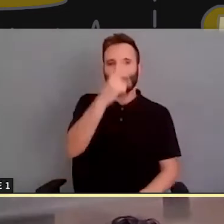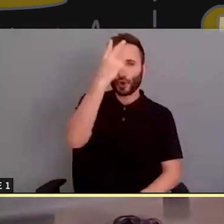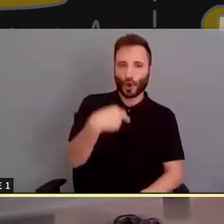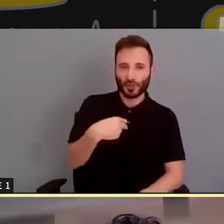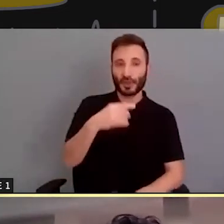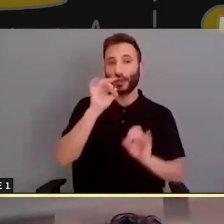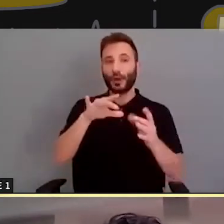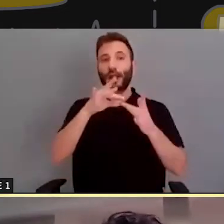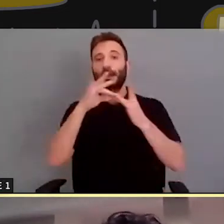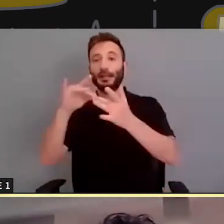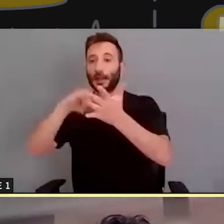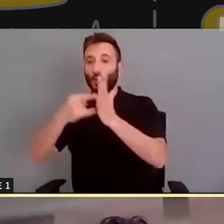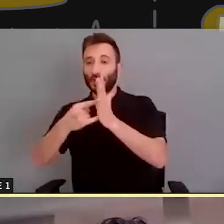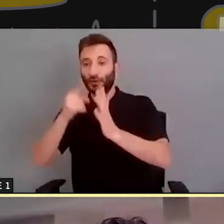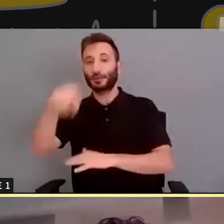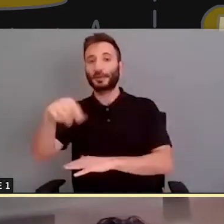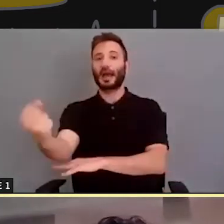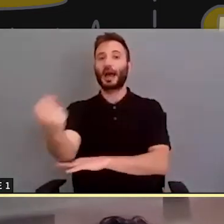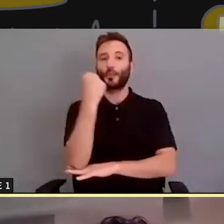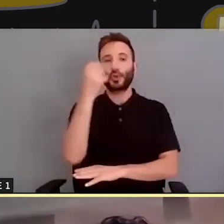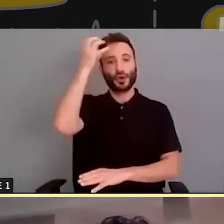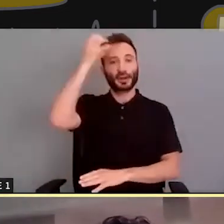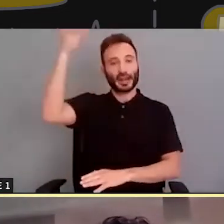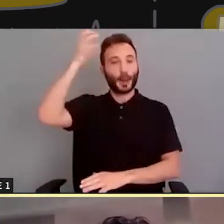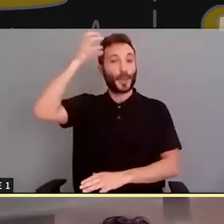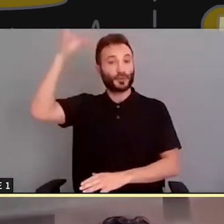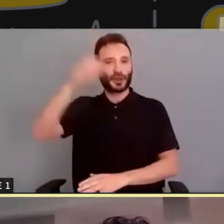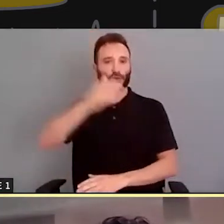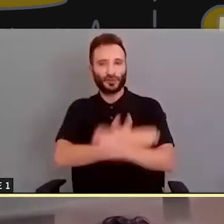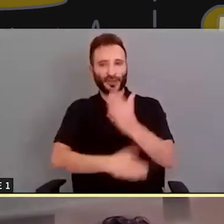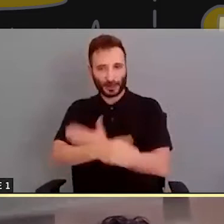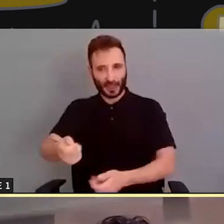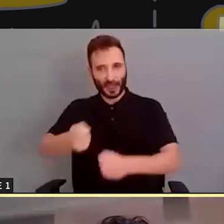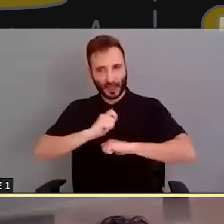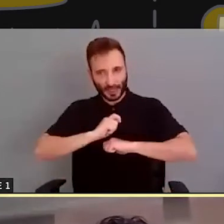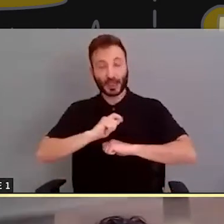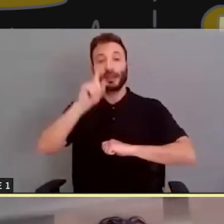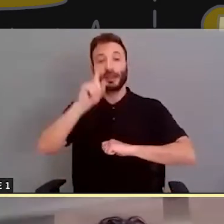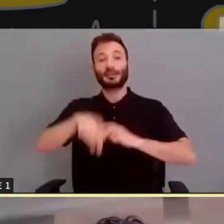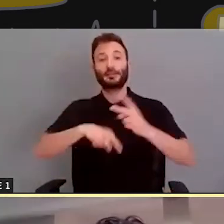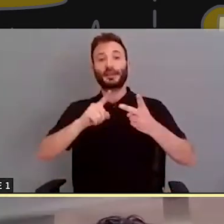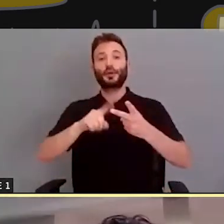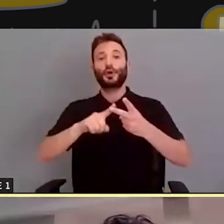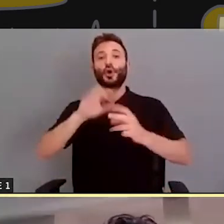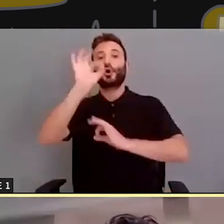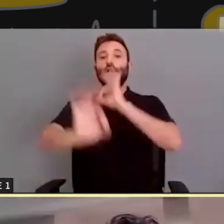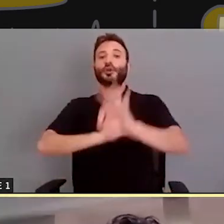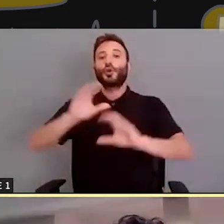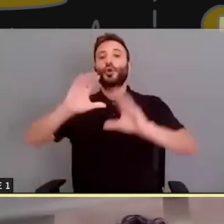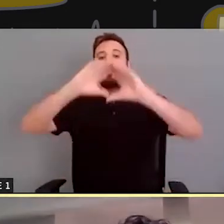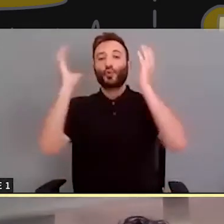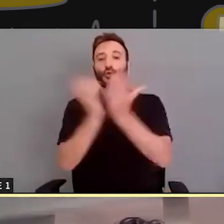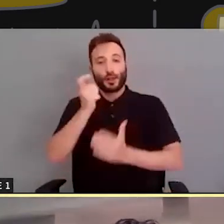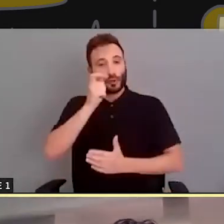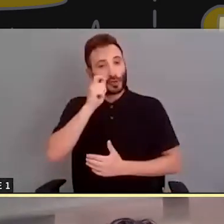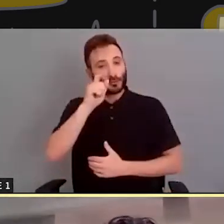líder del proyecto, pero con el apoyo del Real Patronato sobre Discapacidad, junto con la Organización Mundial del Turismo, ¿no? Con la que, bueno, junto